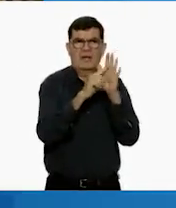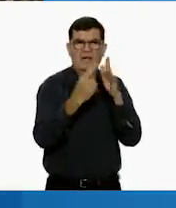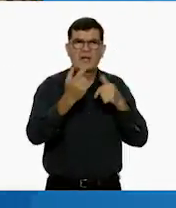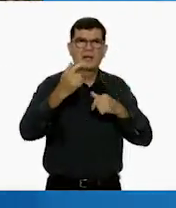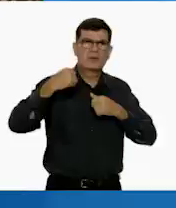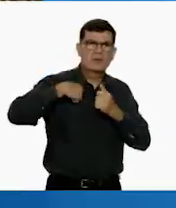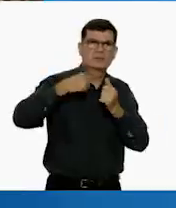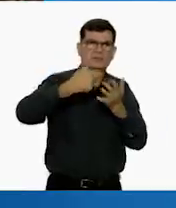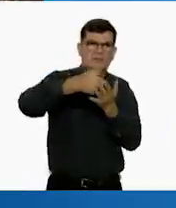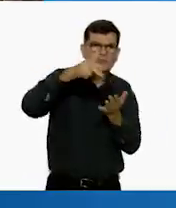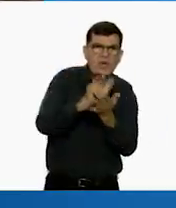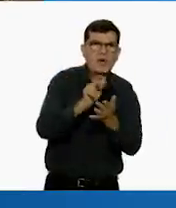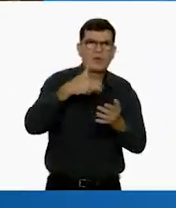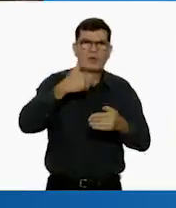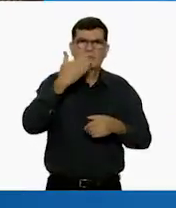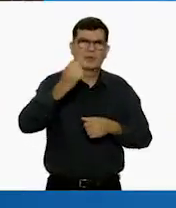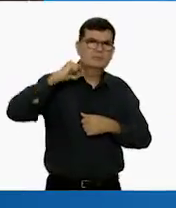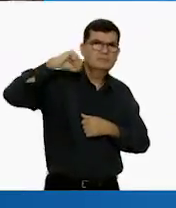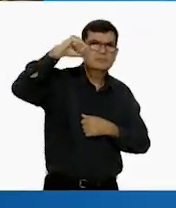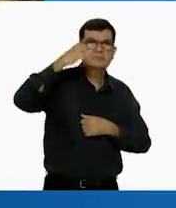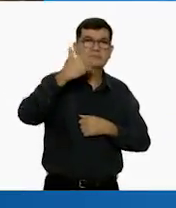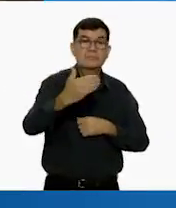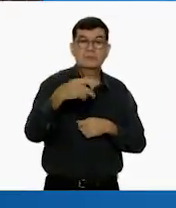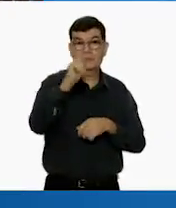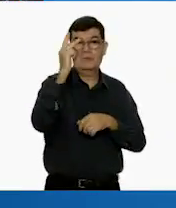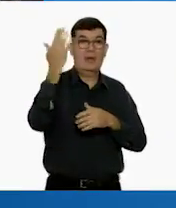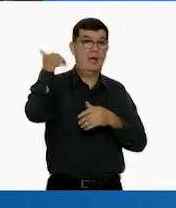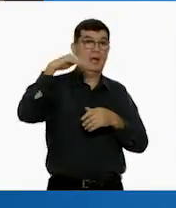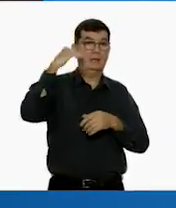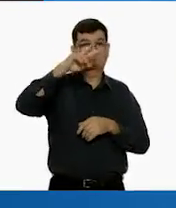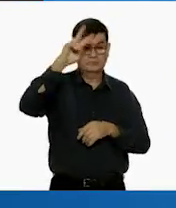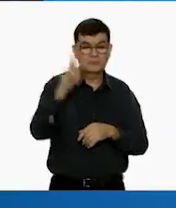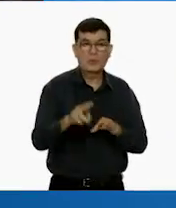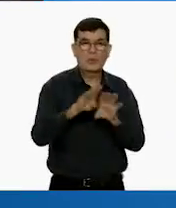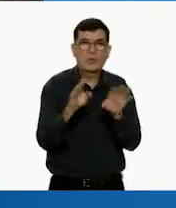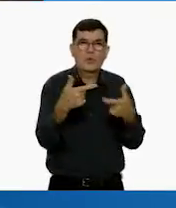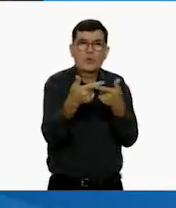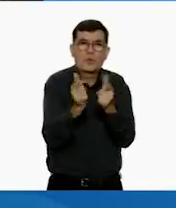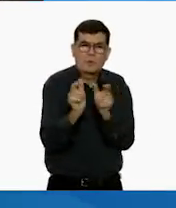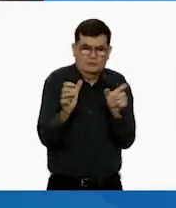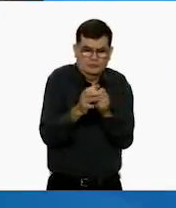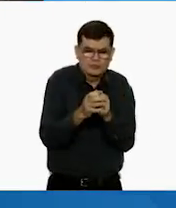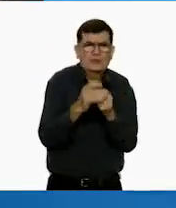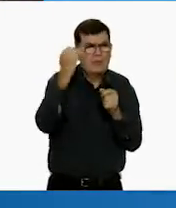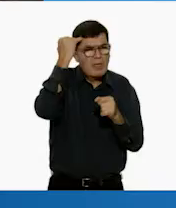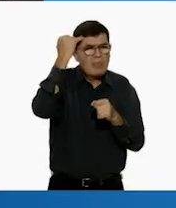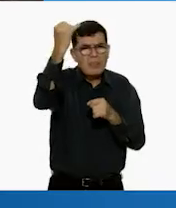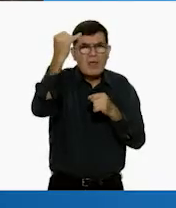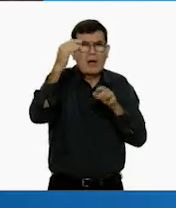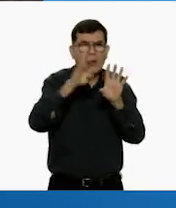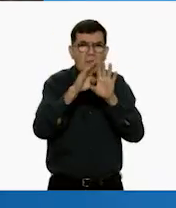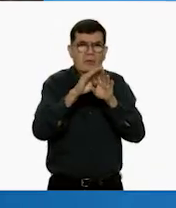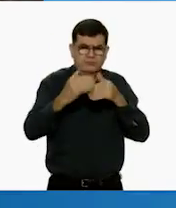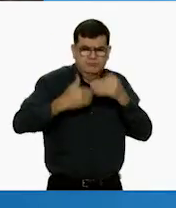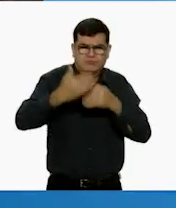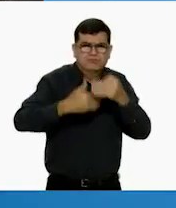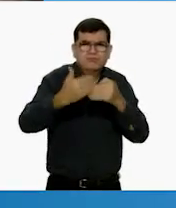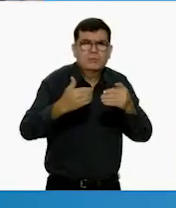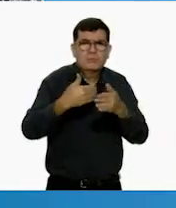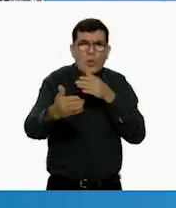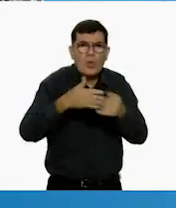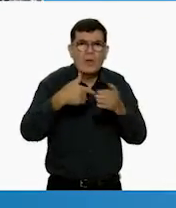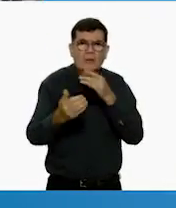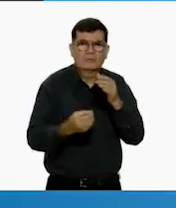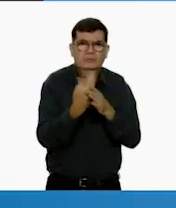como gigantes y demás, pero en ese momento eran realmente una minoría, con ideas muy avanzadas, muy ilustradas, muy